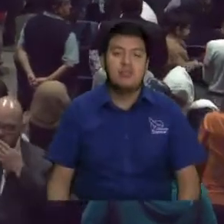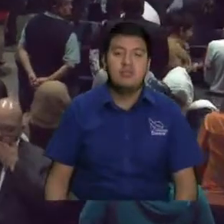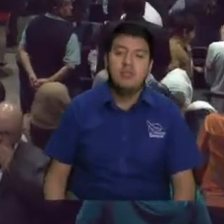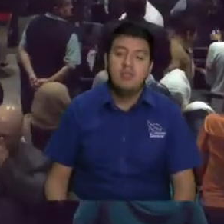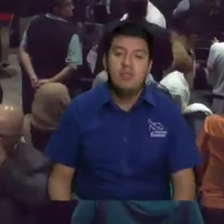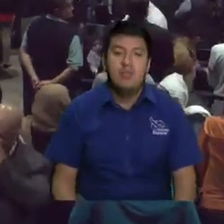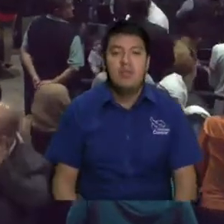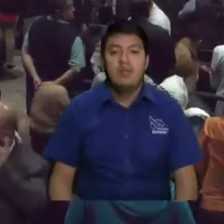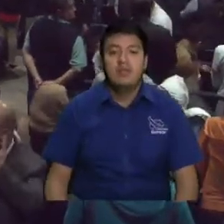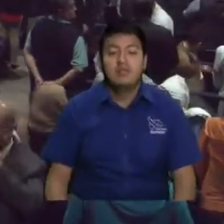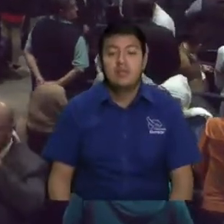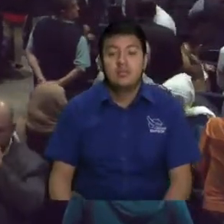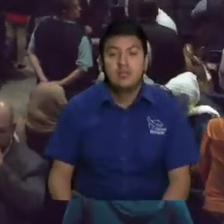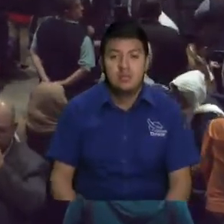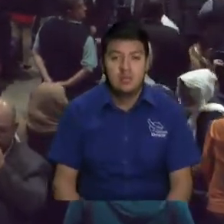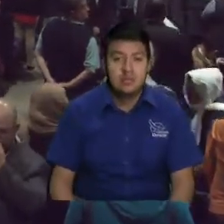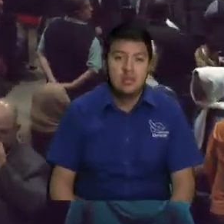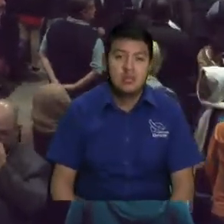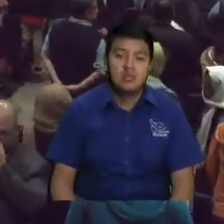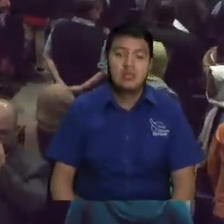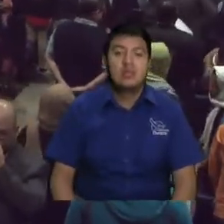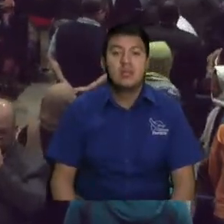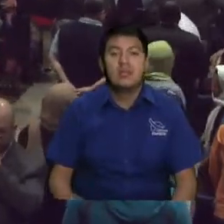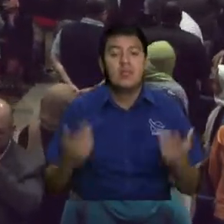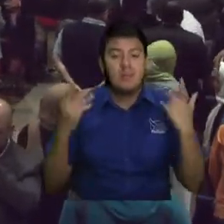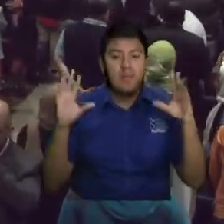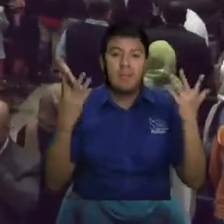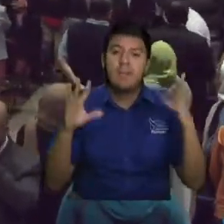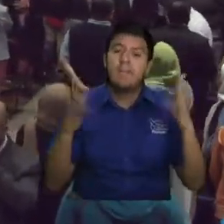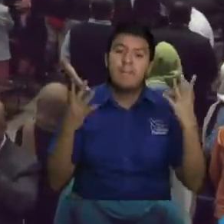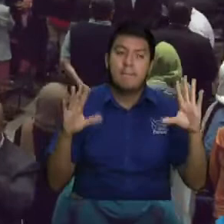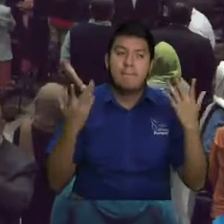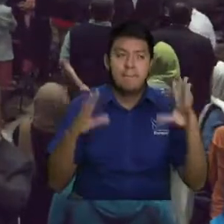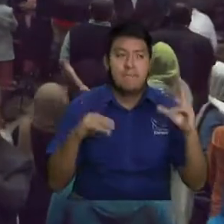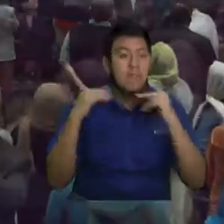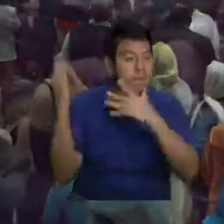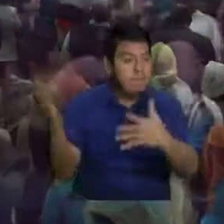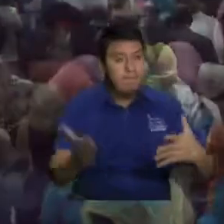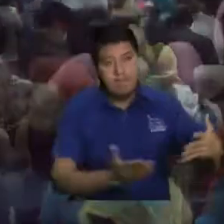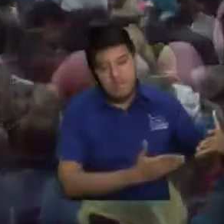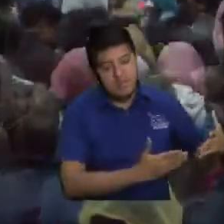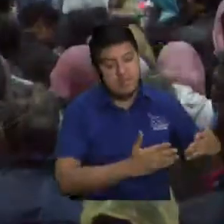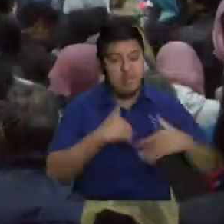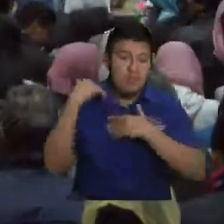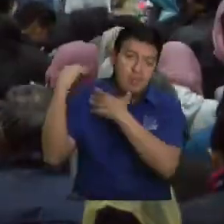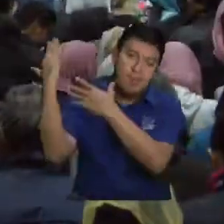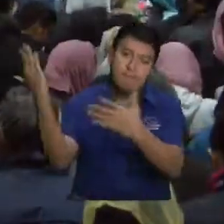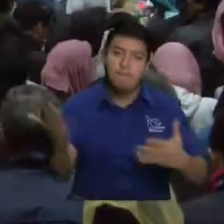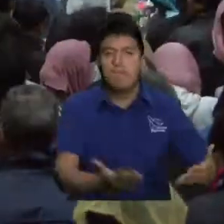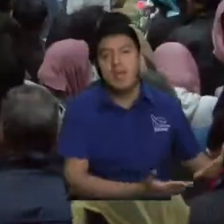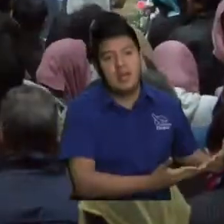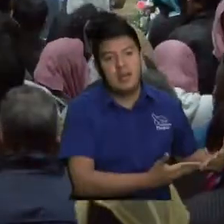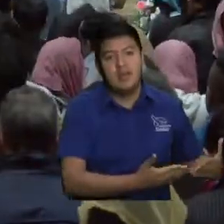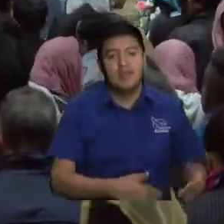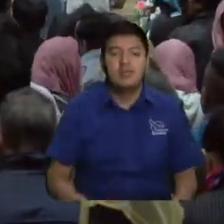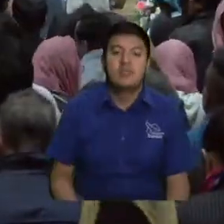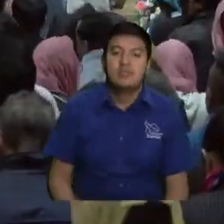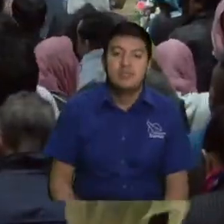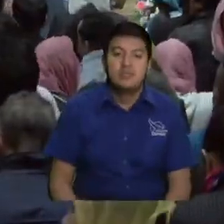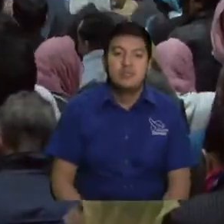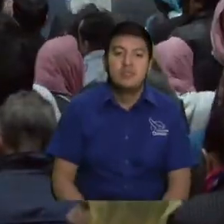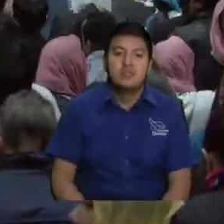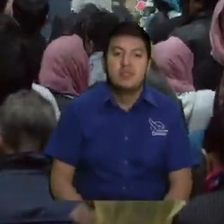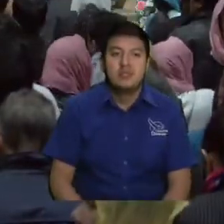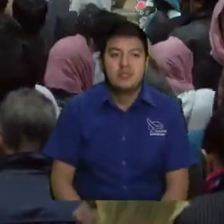acá. Aquí vienen otras personas a mi izquierda. Bienvenido, mi hermano. Bienvenido, bienvenido.